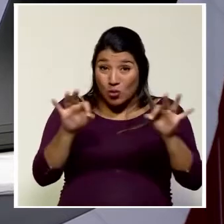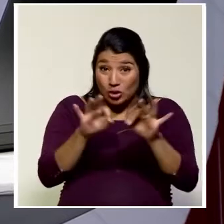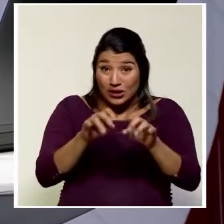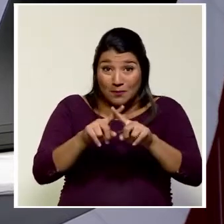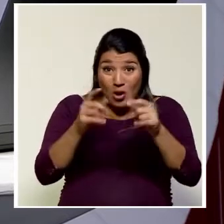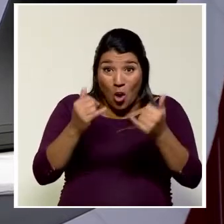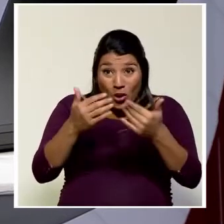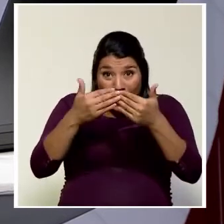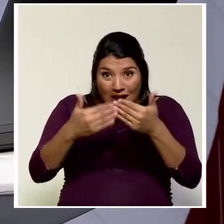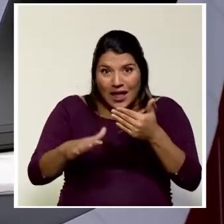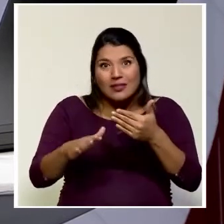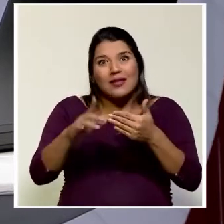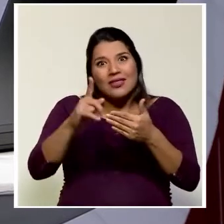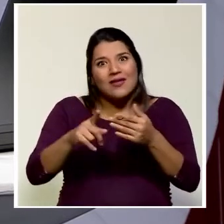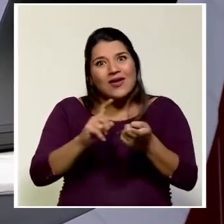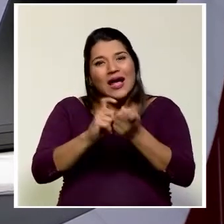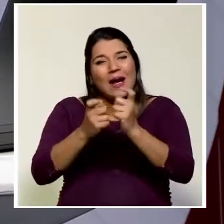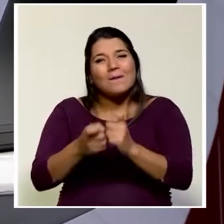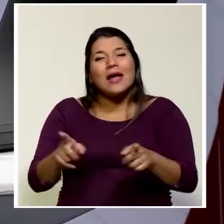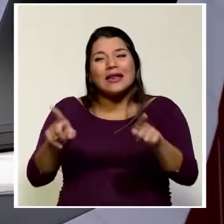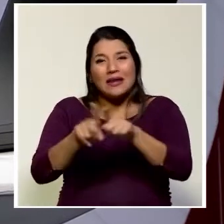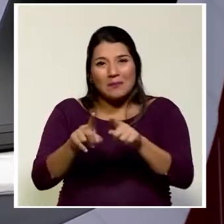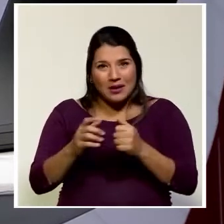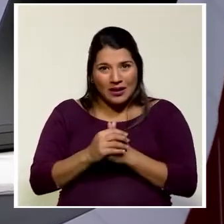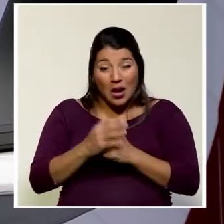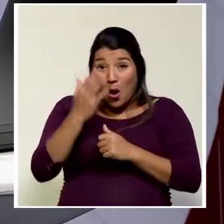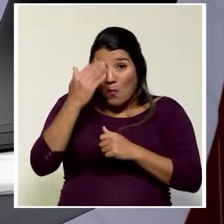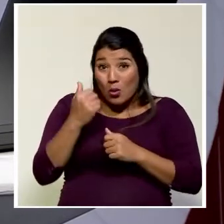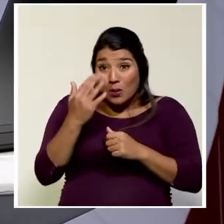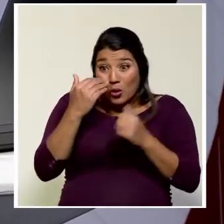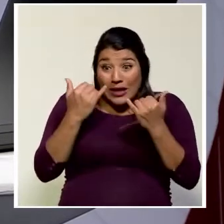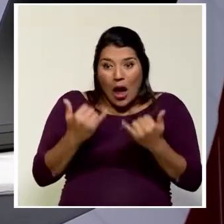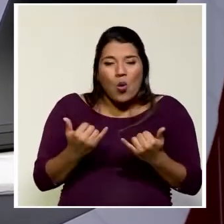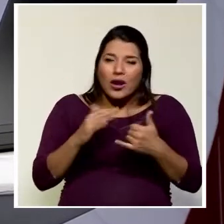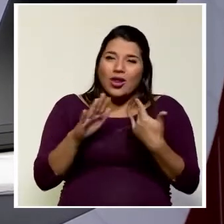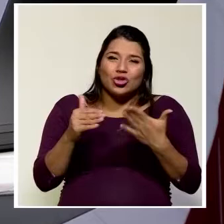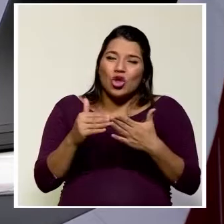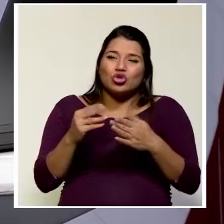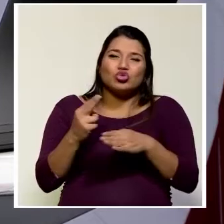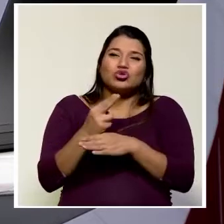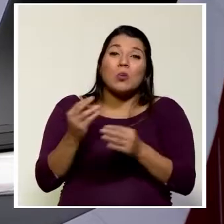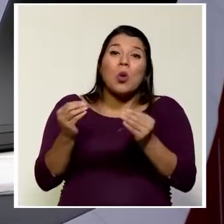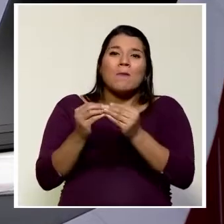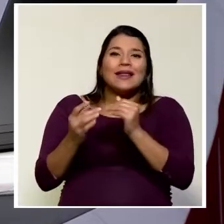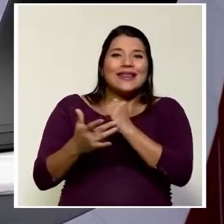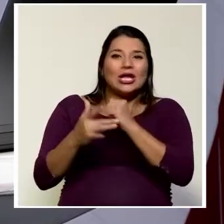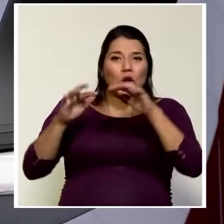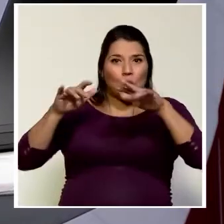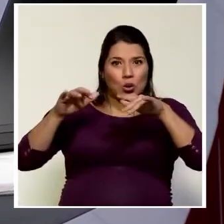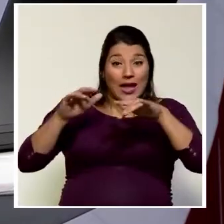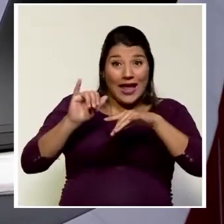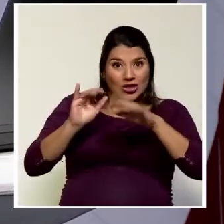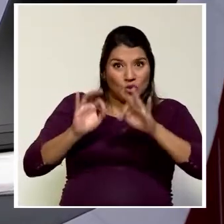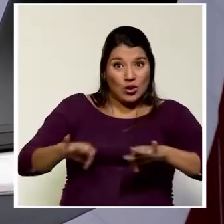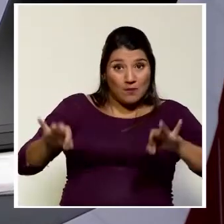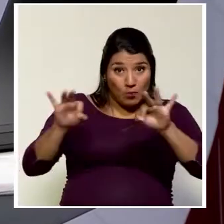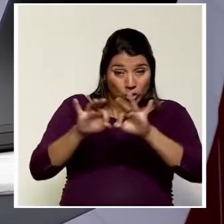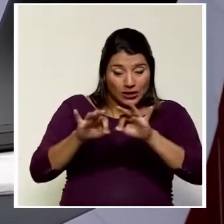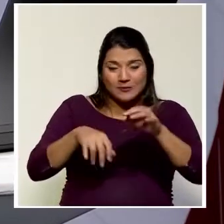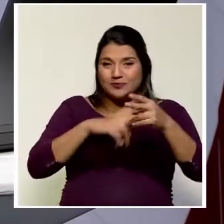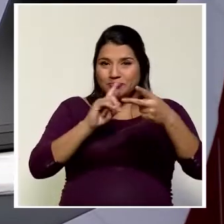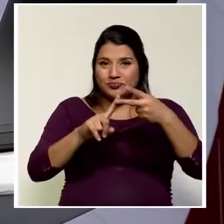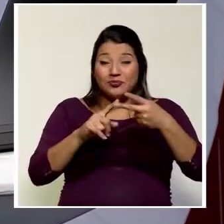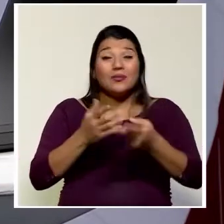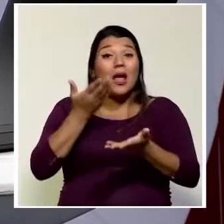va a cambiar también, porque a todos nos volvimos más digitales y eso es importante en adelante también. Y las propuestas